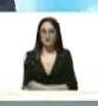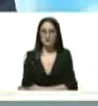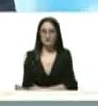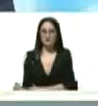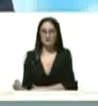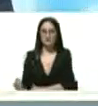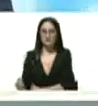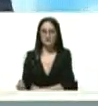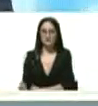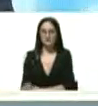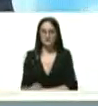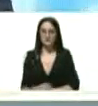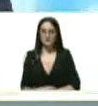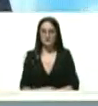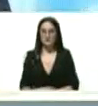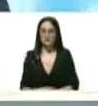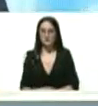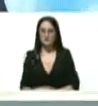por nosotros.